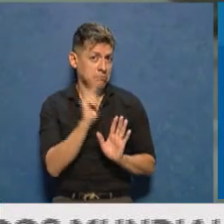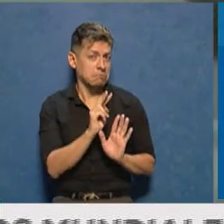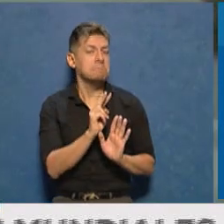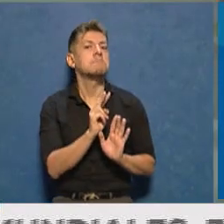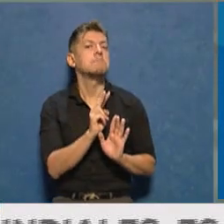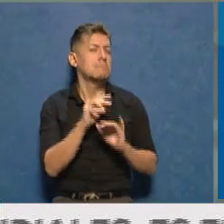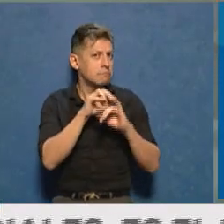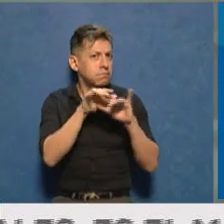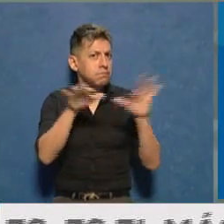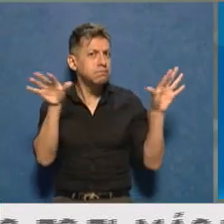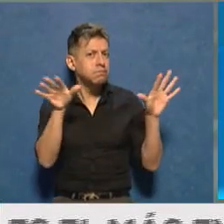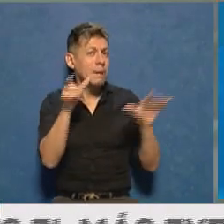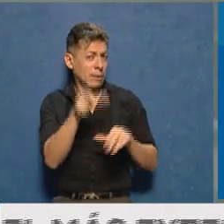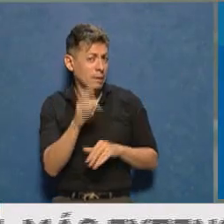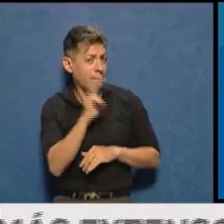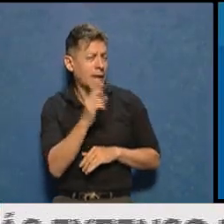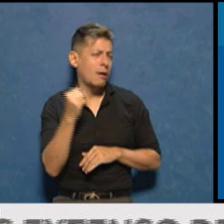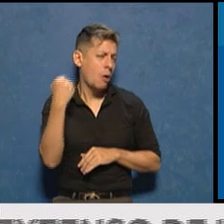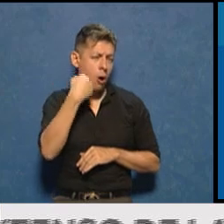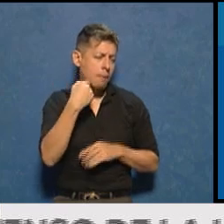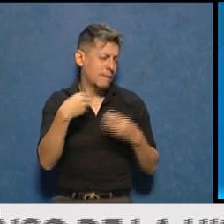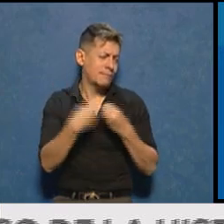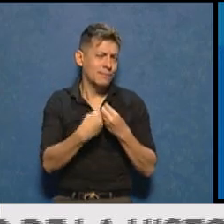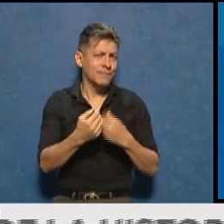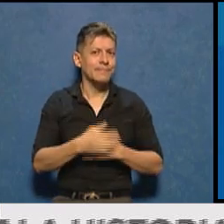lo ve a esta persona muy golpeada.